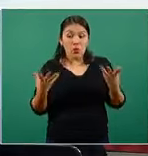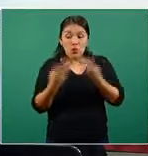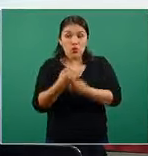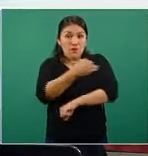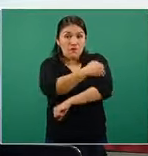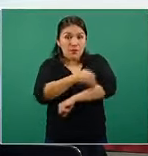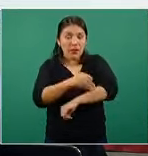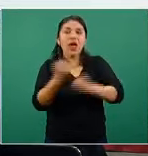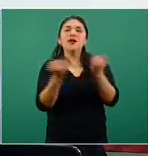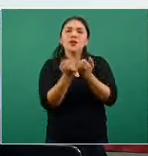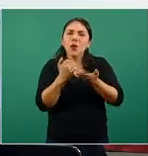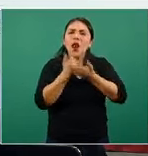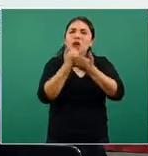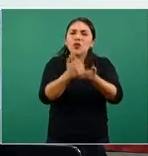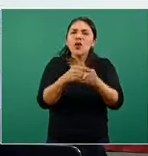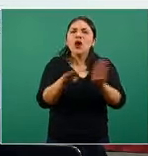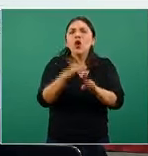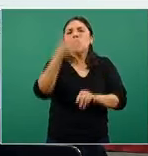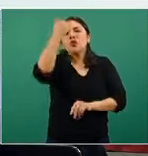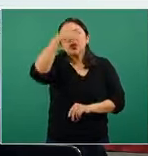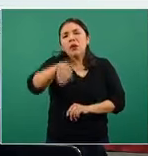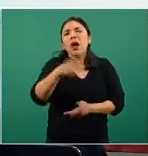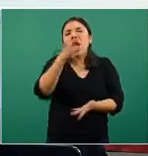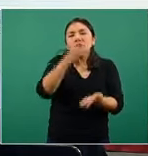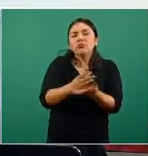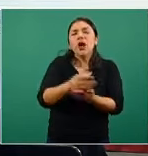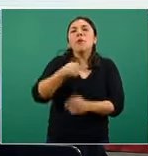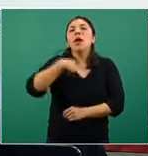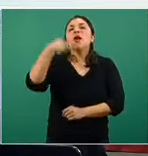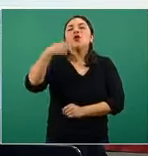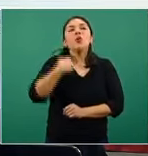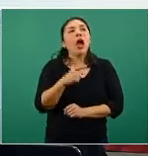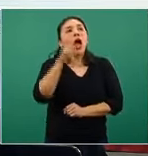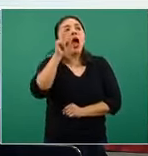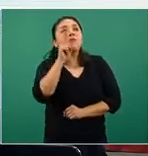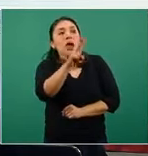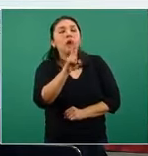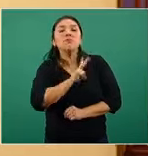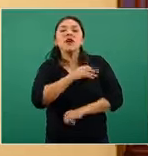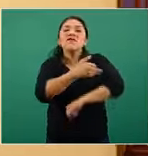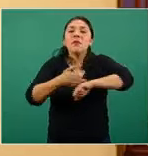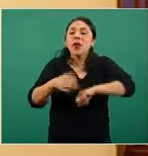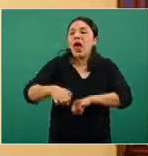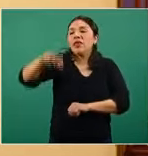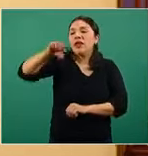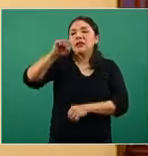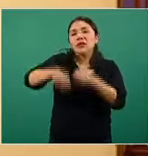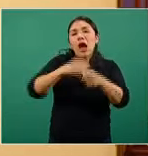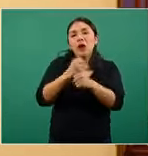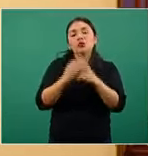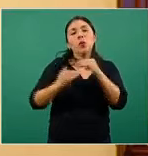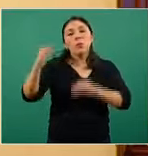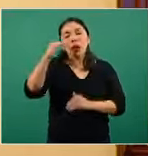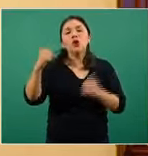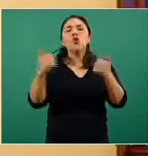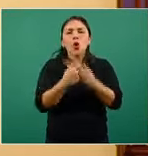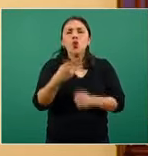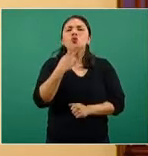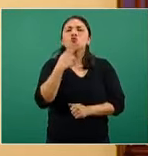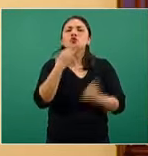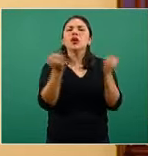también contribuyen identificando a estos adultos mayores de 60 años o más. Se utilizan las